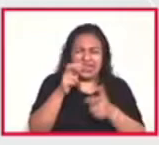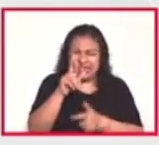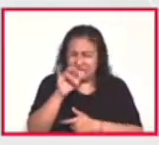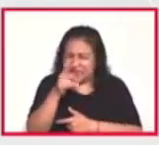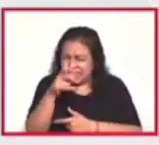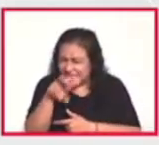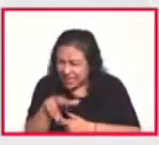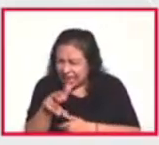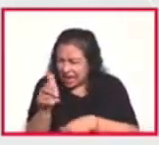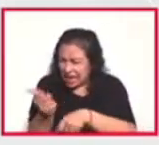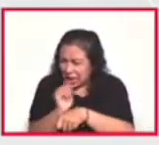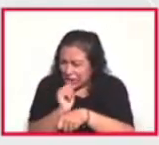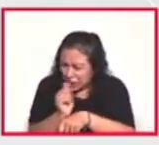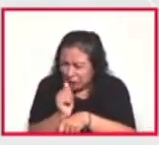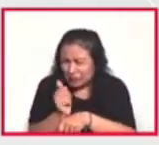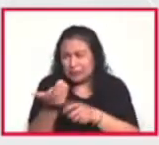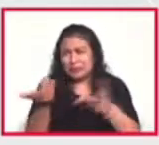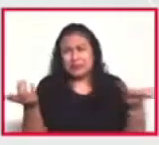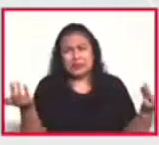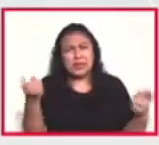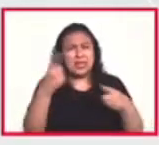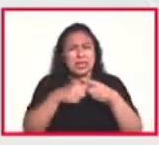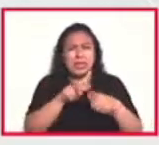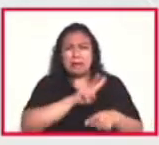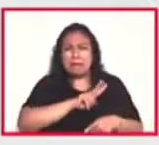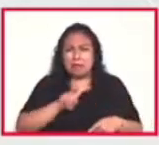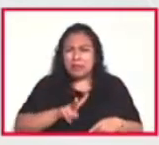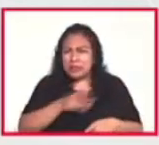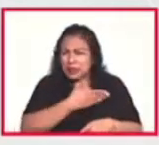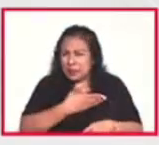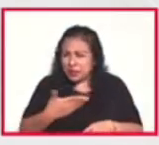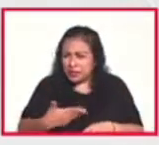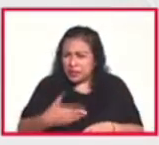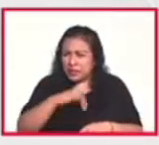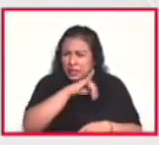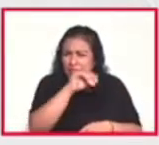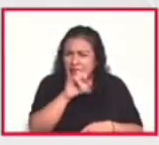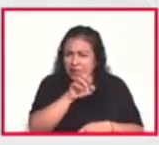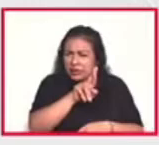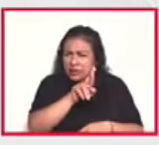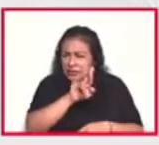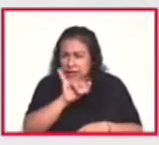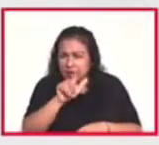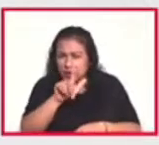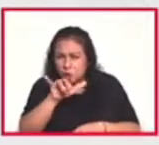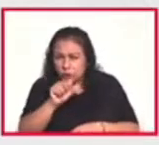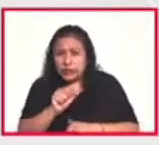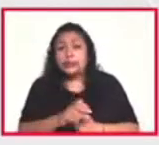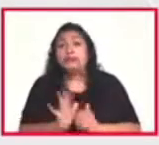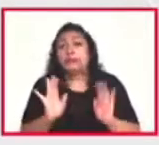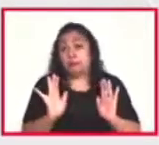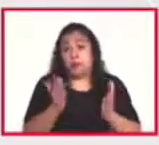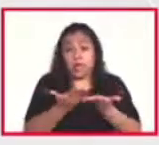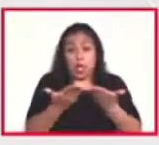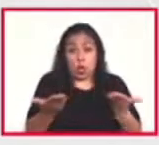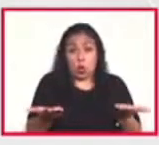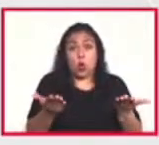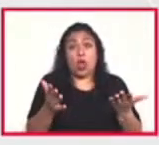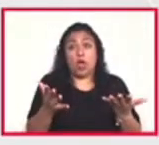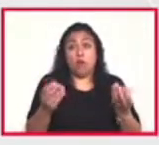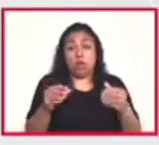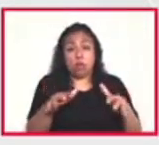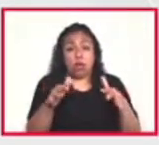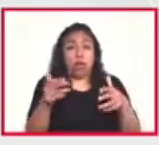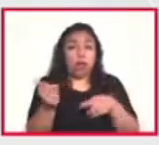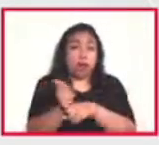el actor. Entonces, ¿quién es el vicepresidente? ¿Jerry Lewis? En plena sociedad del espectáculo, donde artistas